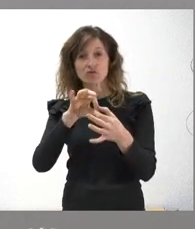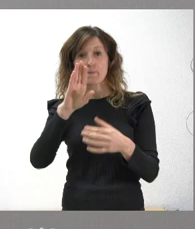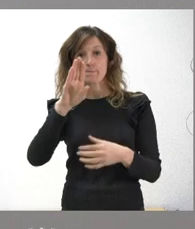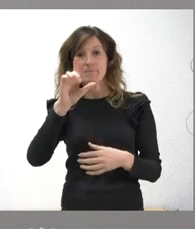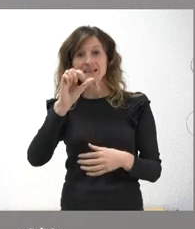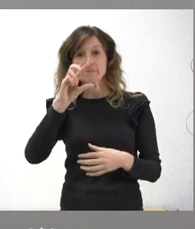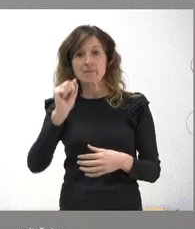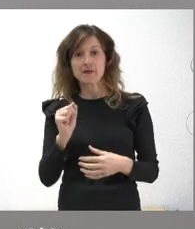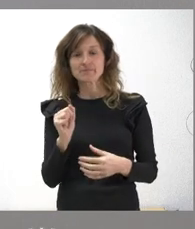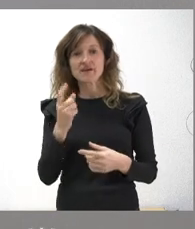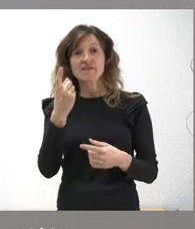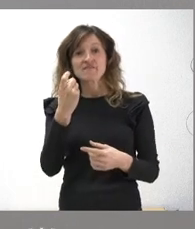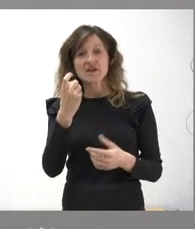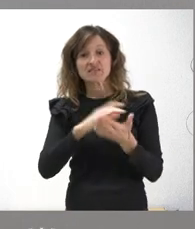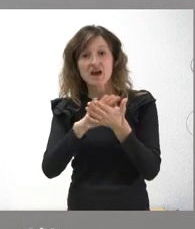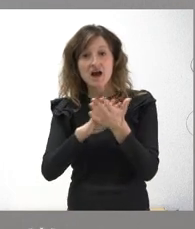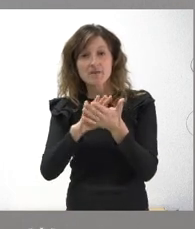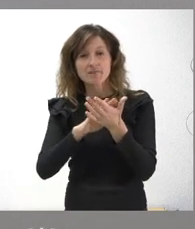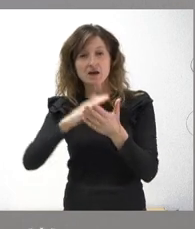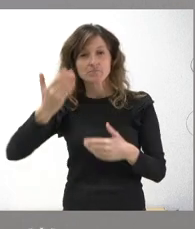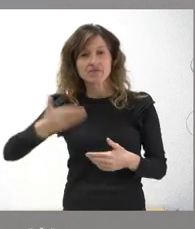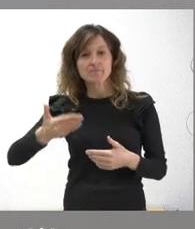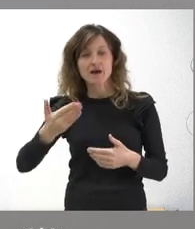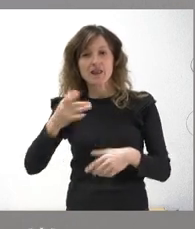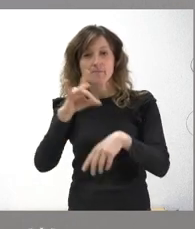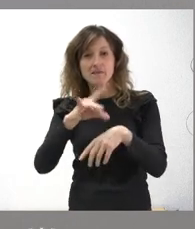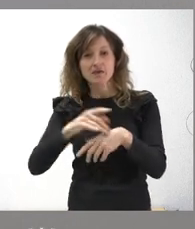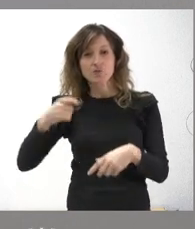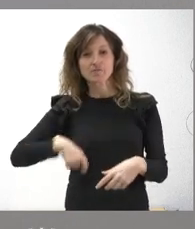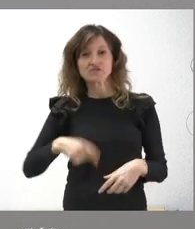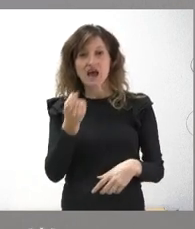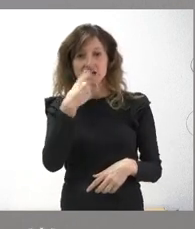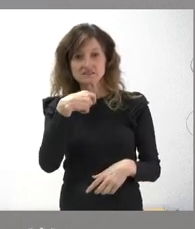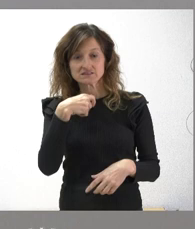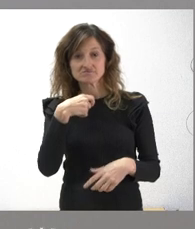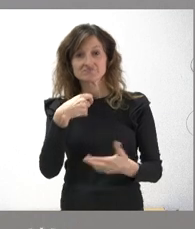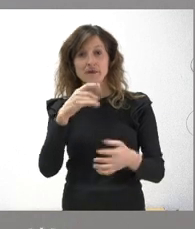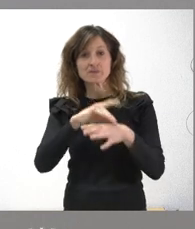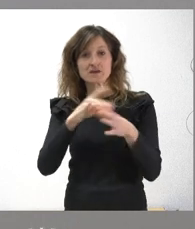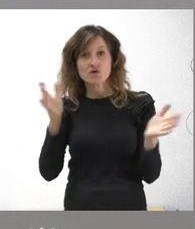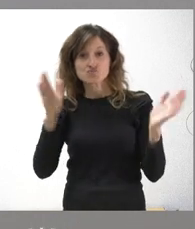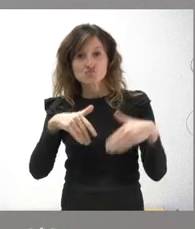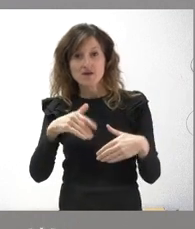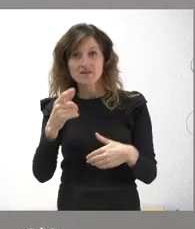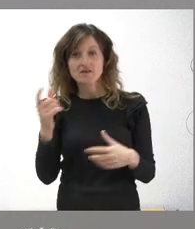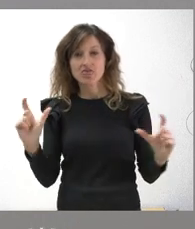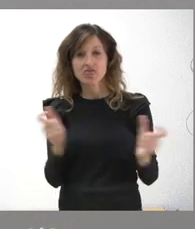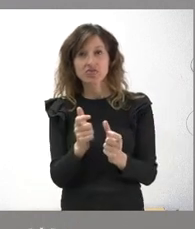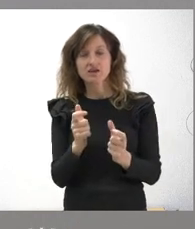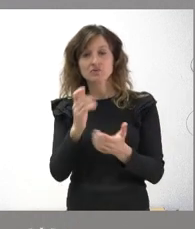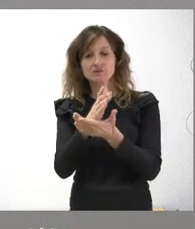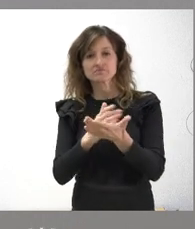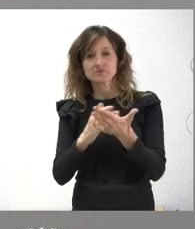no haya planteado hablar del principal problema que existe que es la falta de profesionales sanitarios y la falta de médicos ahí y todas las comunidades autas han insistido de la